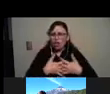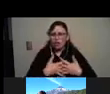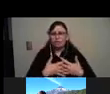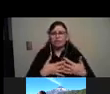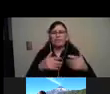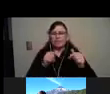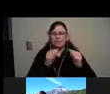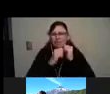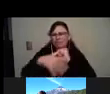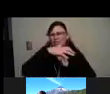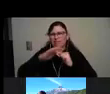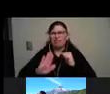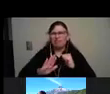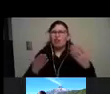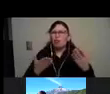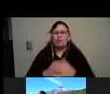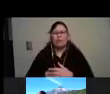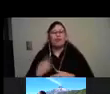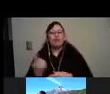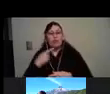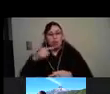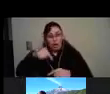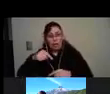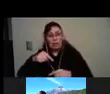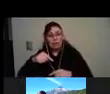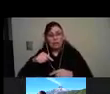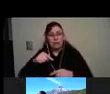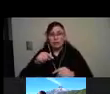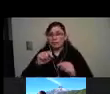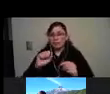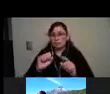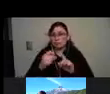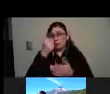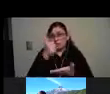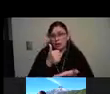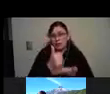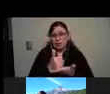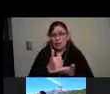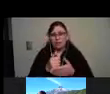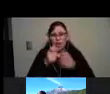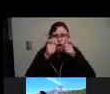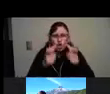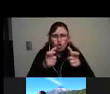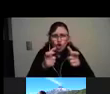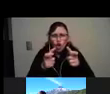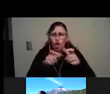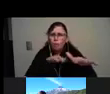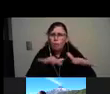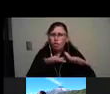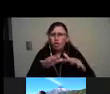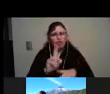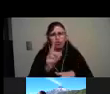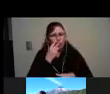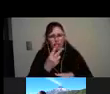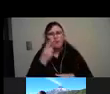este semestre no hablamos sobre control motor propiamente tal, pero hoy día sí lo voy a tocar para poder entender un poquitito más de qué